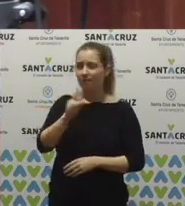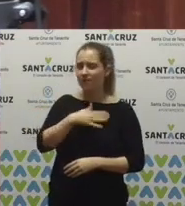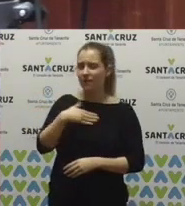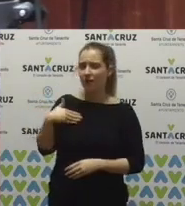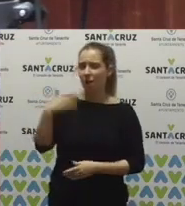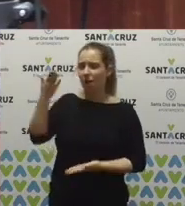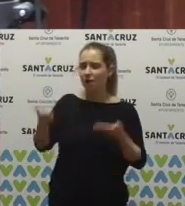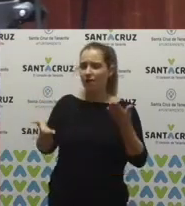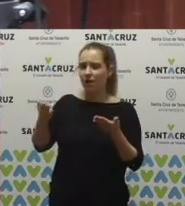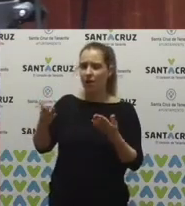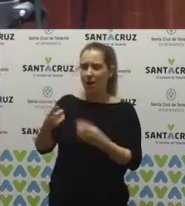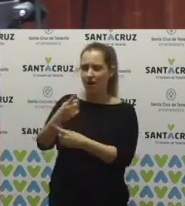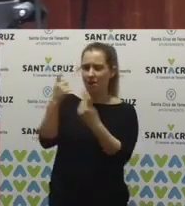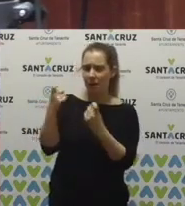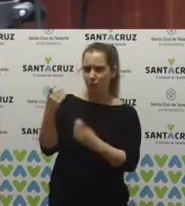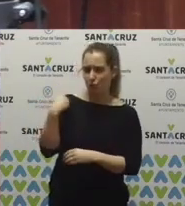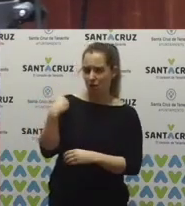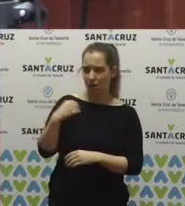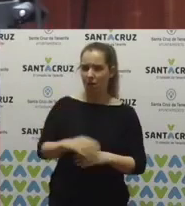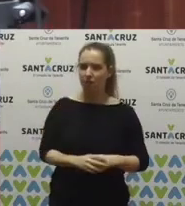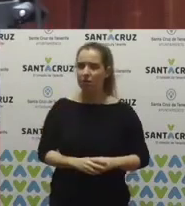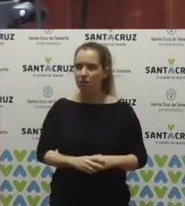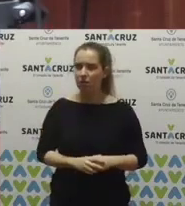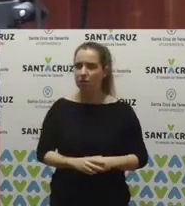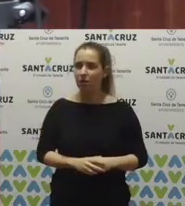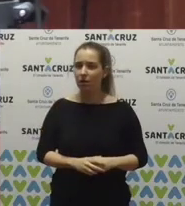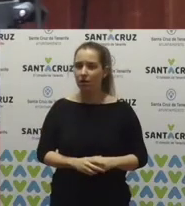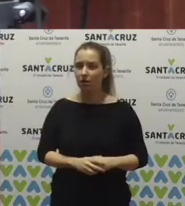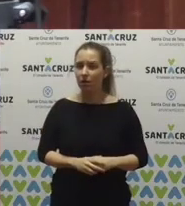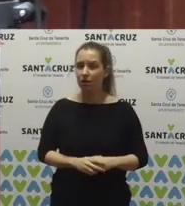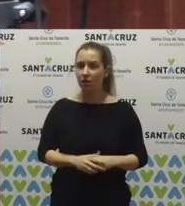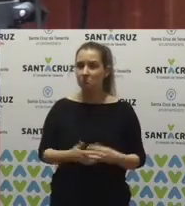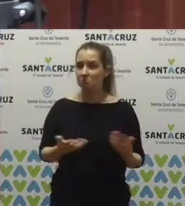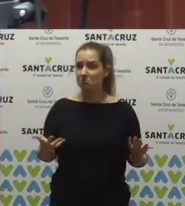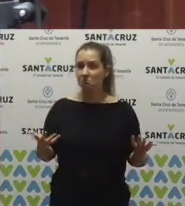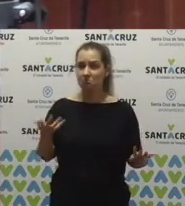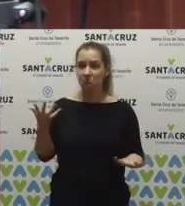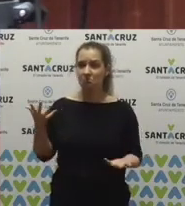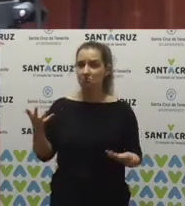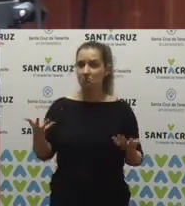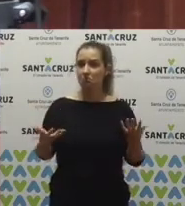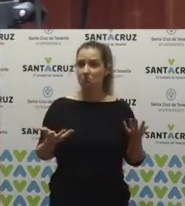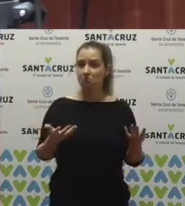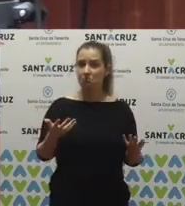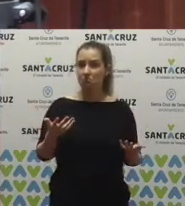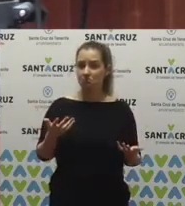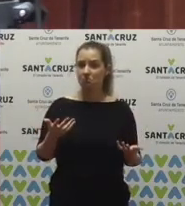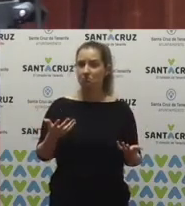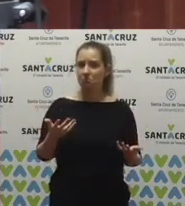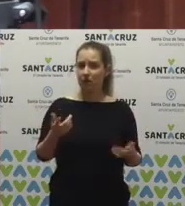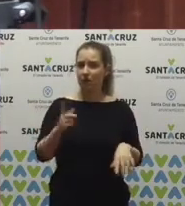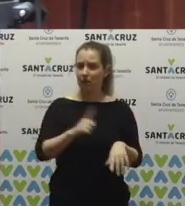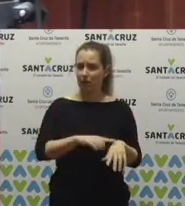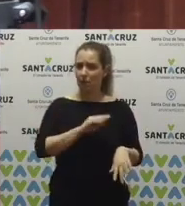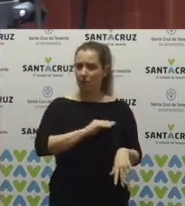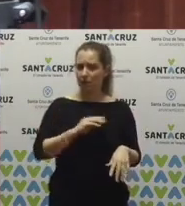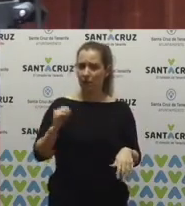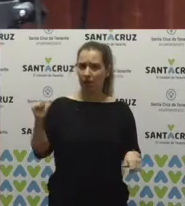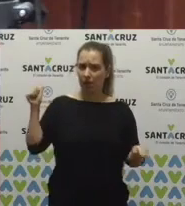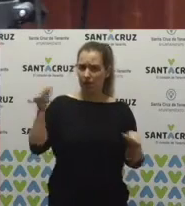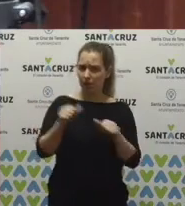es su pregunta es decir han estado pues prácticamente un bastante tiempo en estas últimas